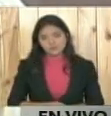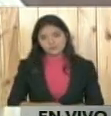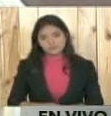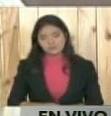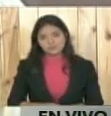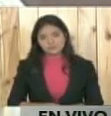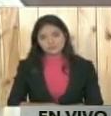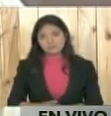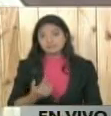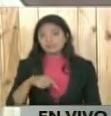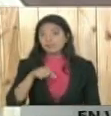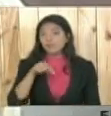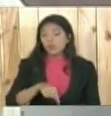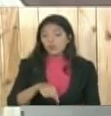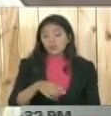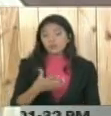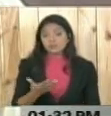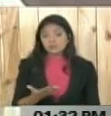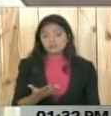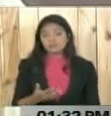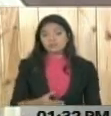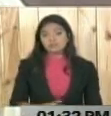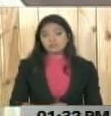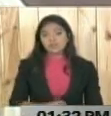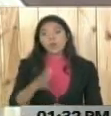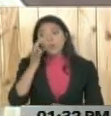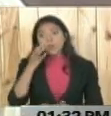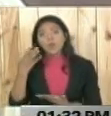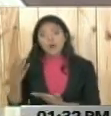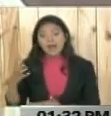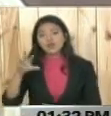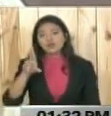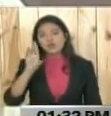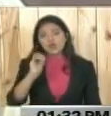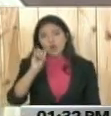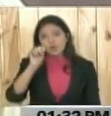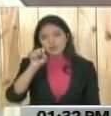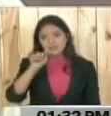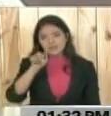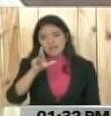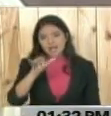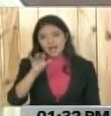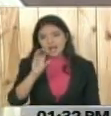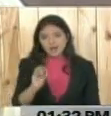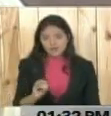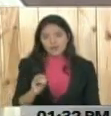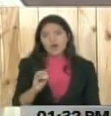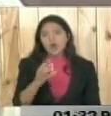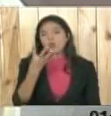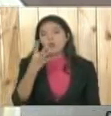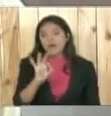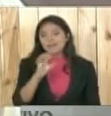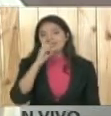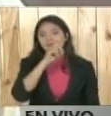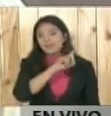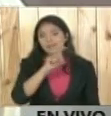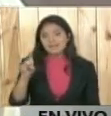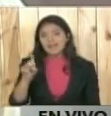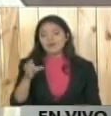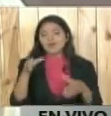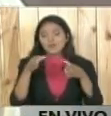Y hoy, diputada Rosario, estamos conmemorando el 40 aniversario del tránsito a la